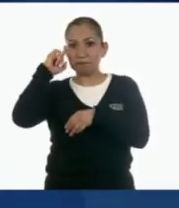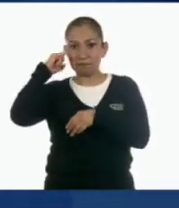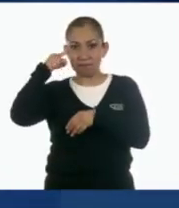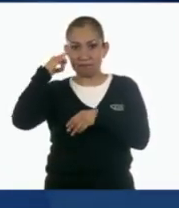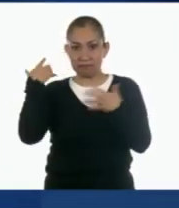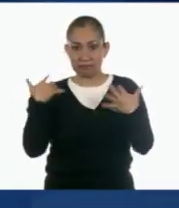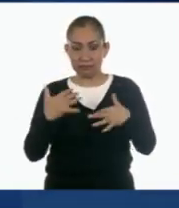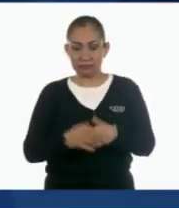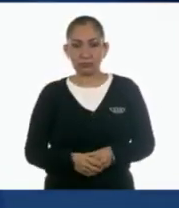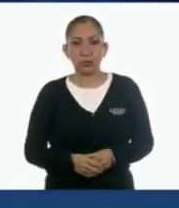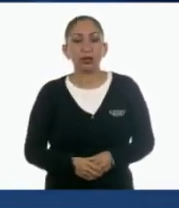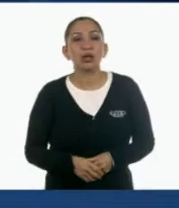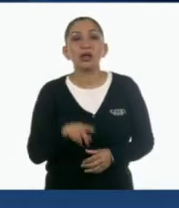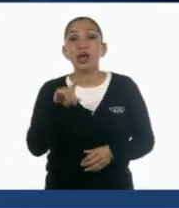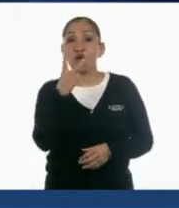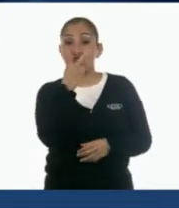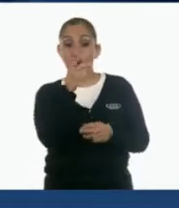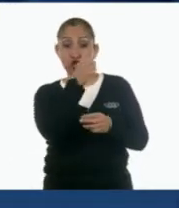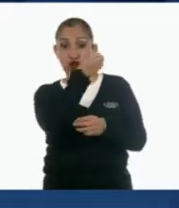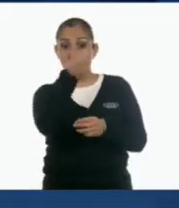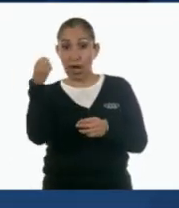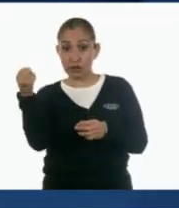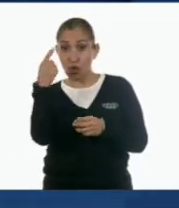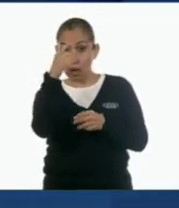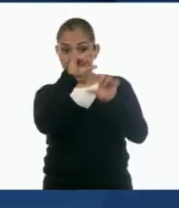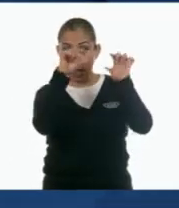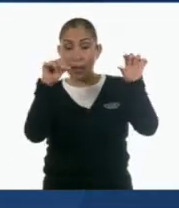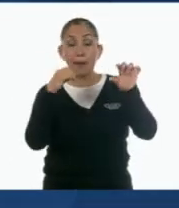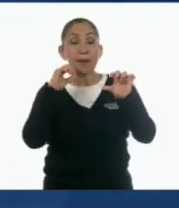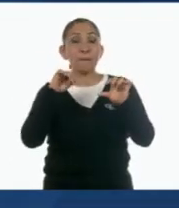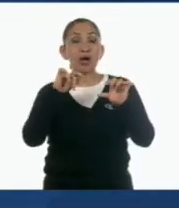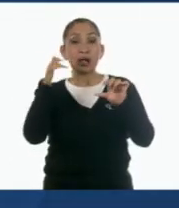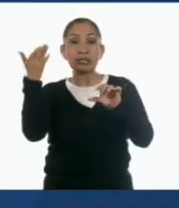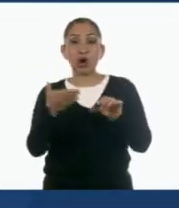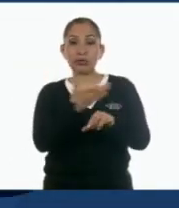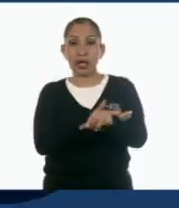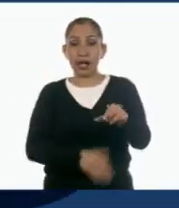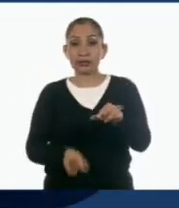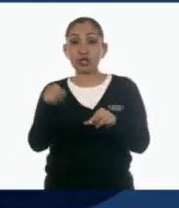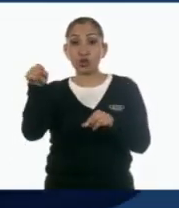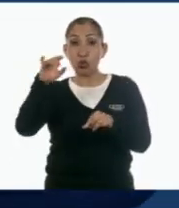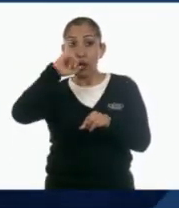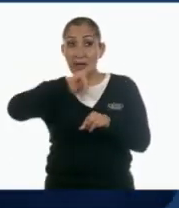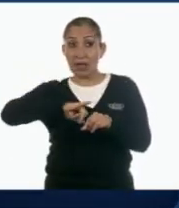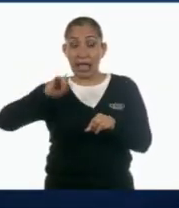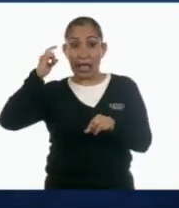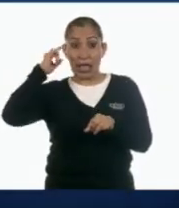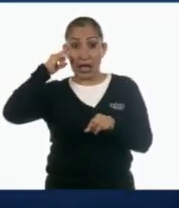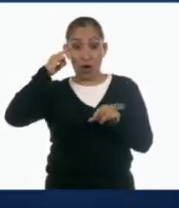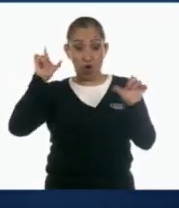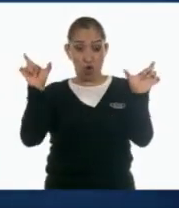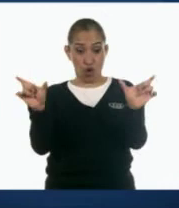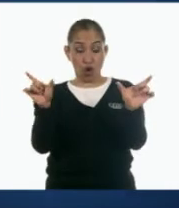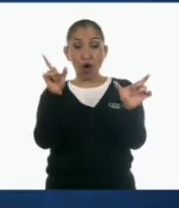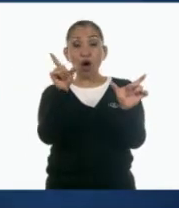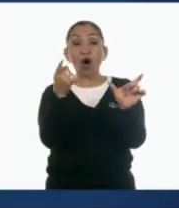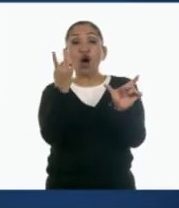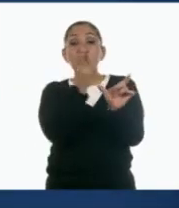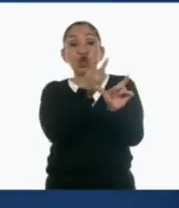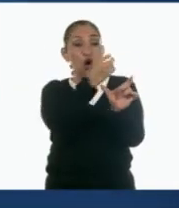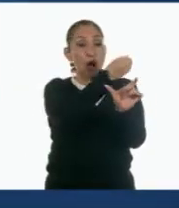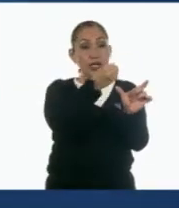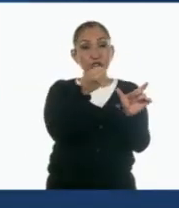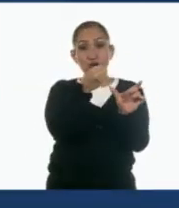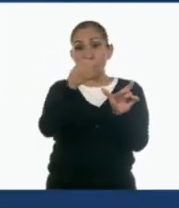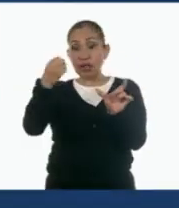enojó. Son dos oraciones, una es Manuel llegó tarde y la otra es que su jefe se enojó. Estamos uniendo dos